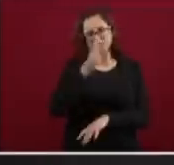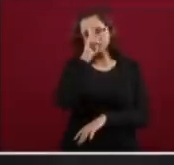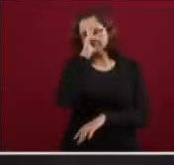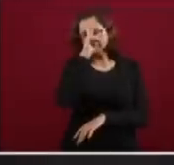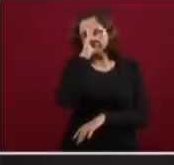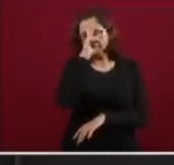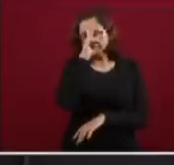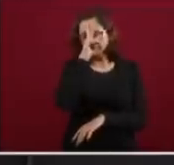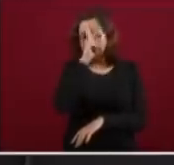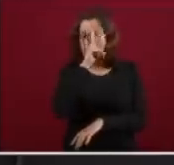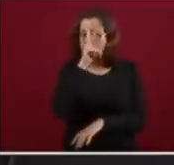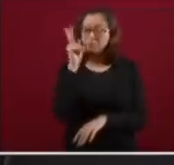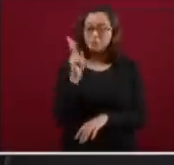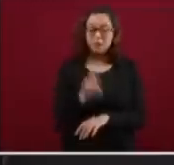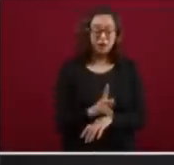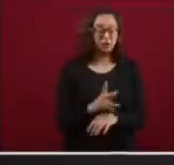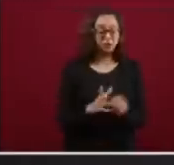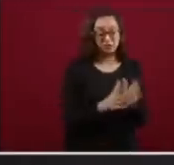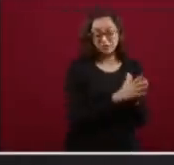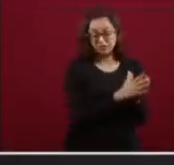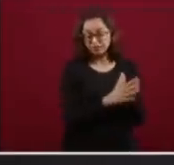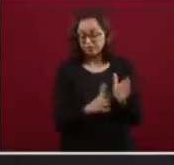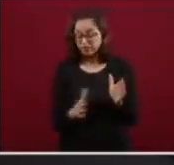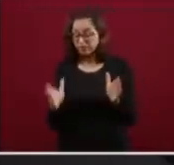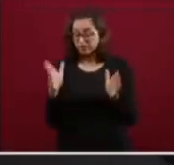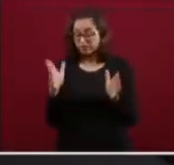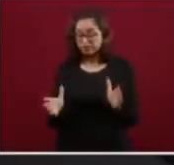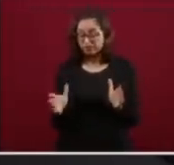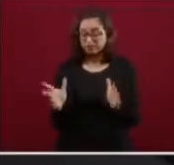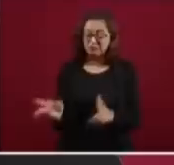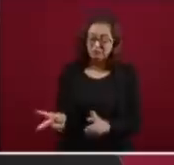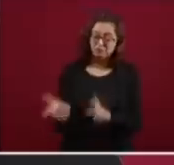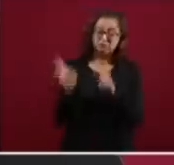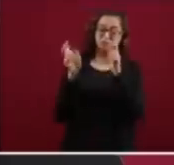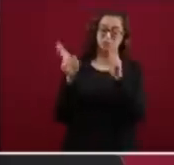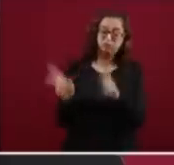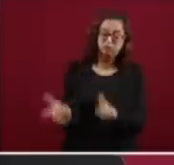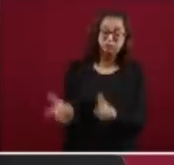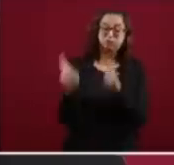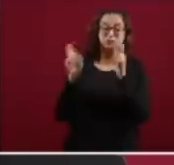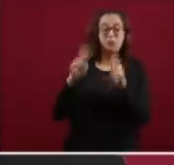se ha cometido en toda la historia de nuestro país